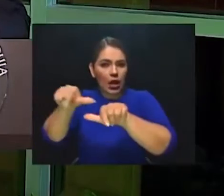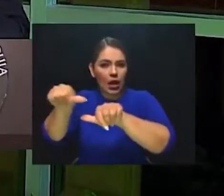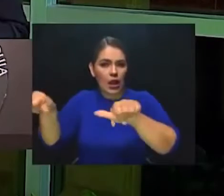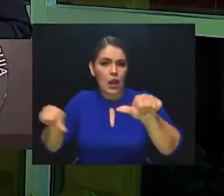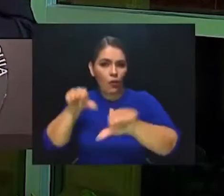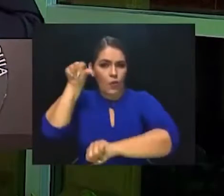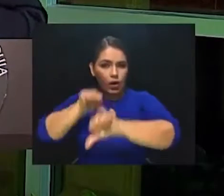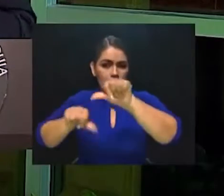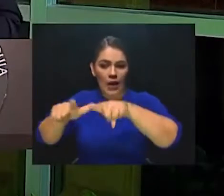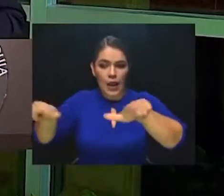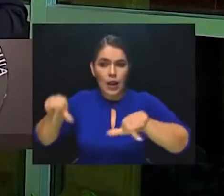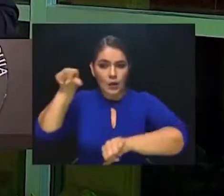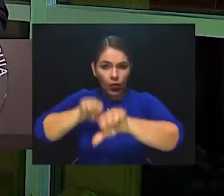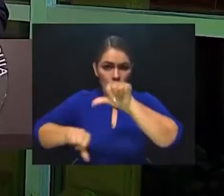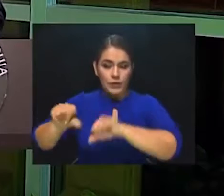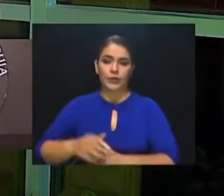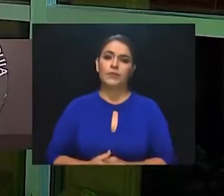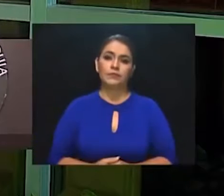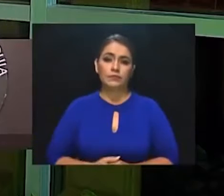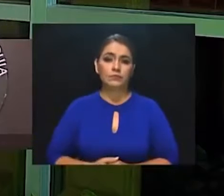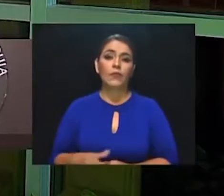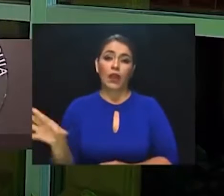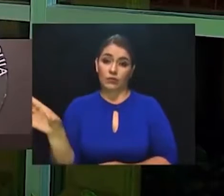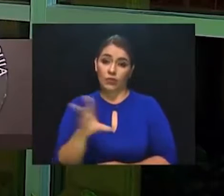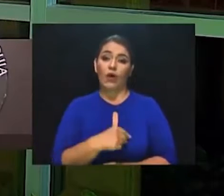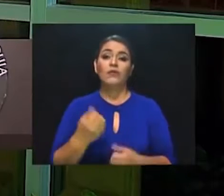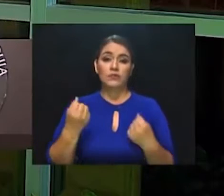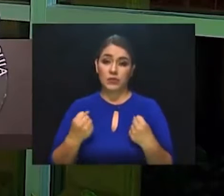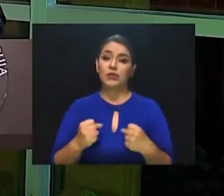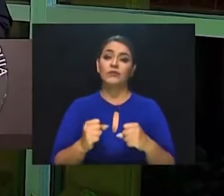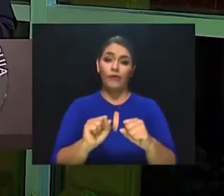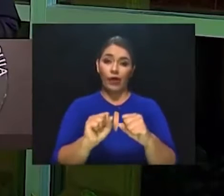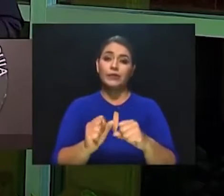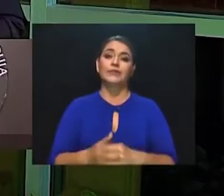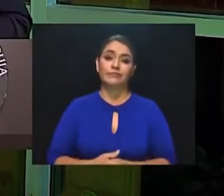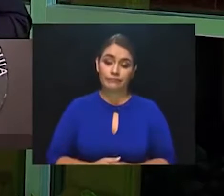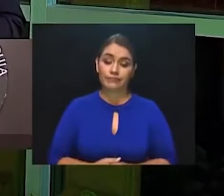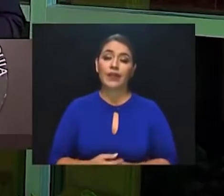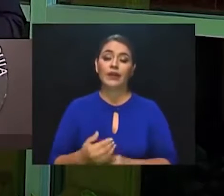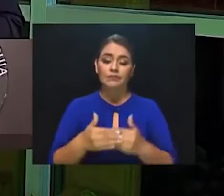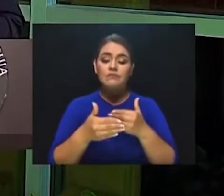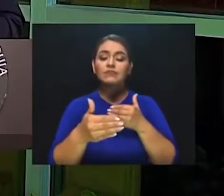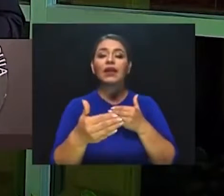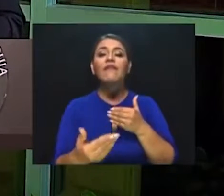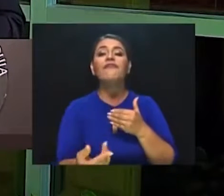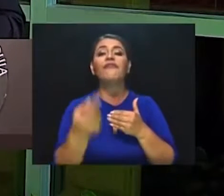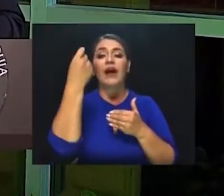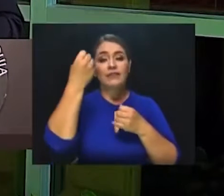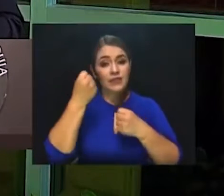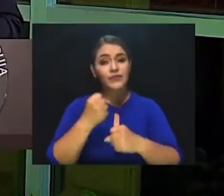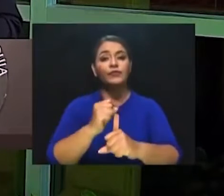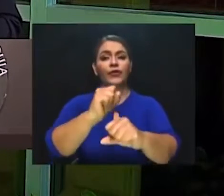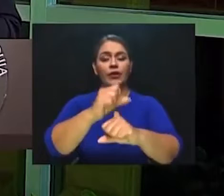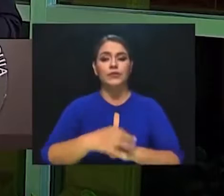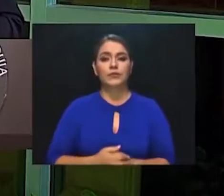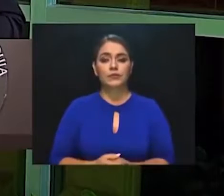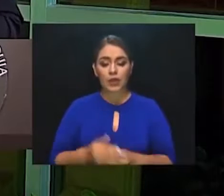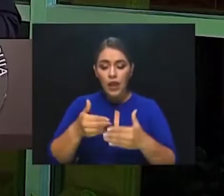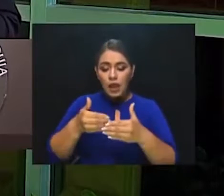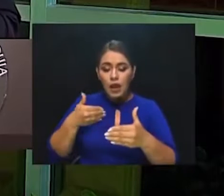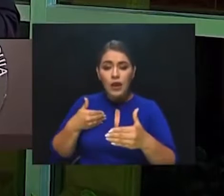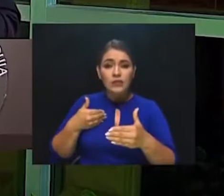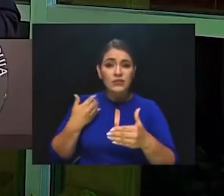Todos hemos hecho sacrificios y aún falta más, porque lo que está en